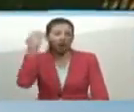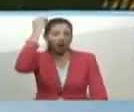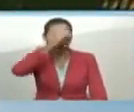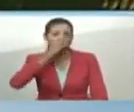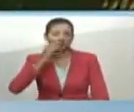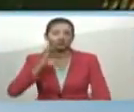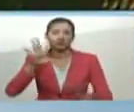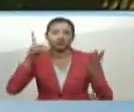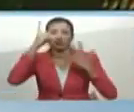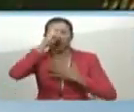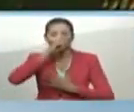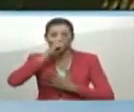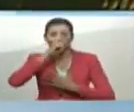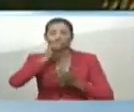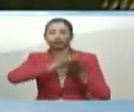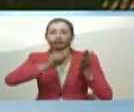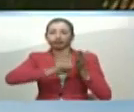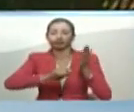16 años, profesor.